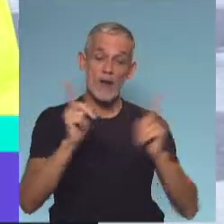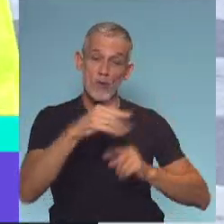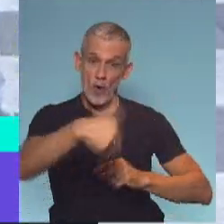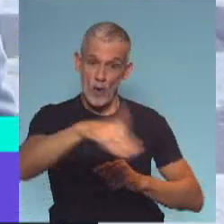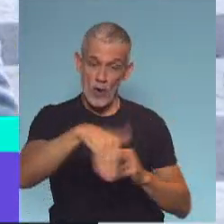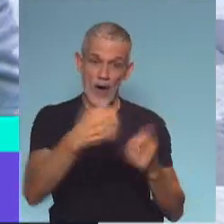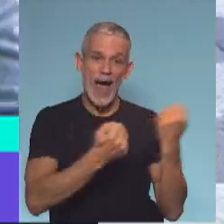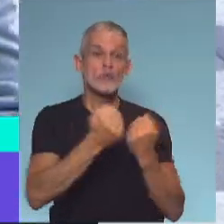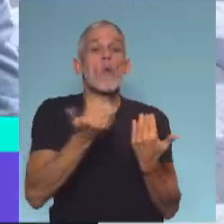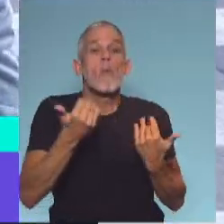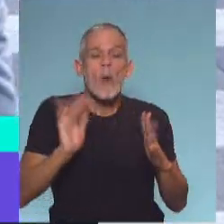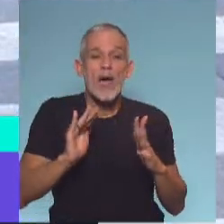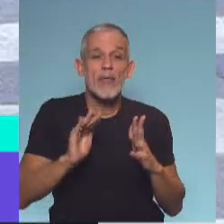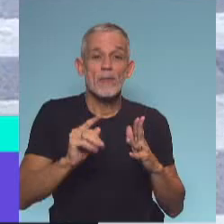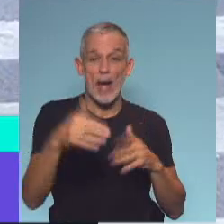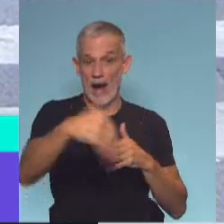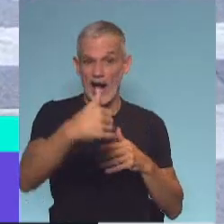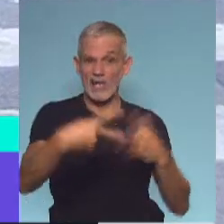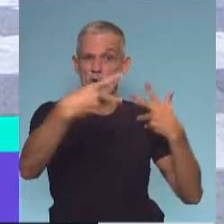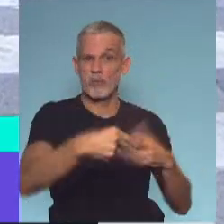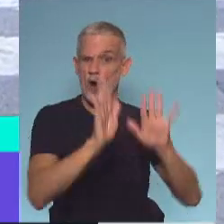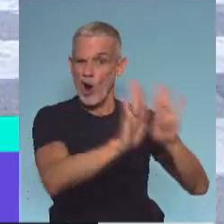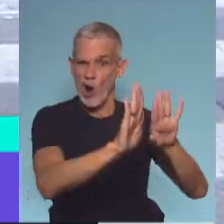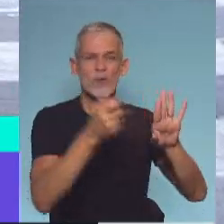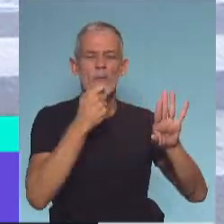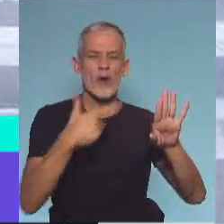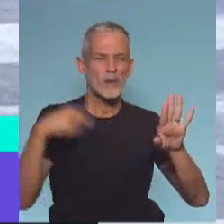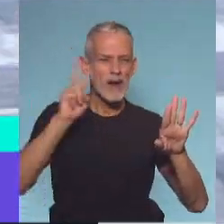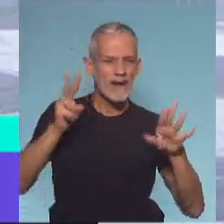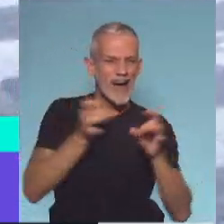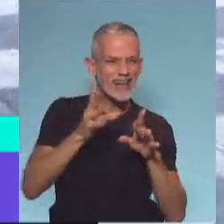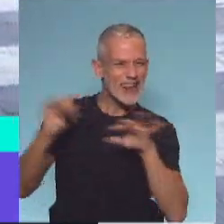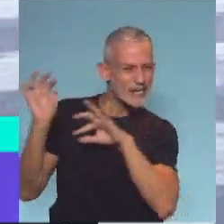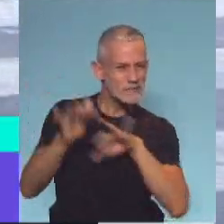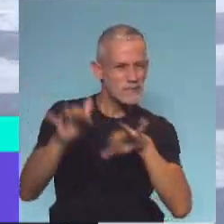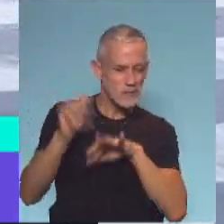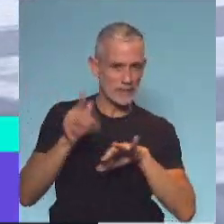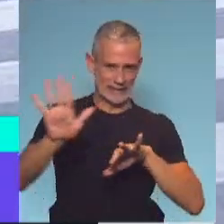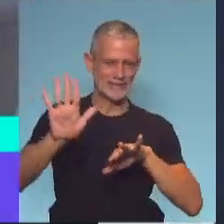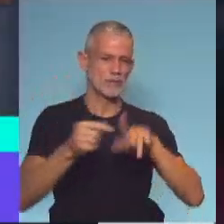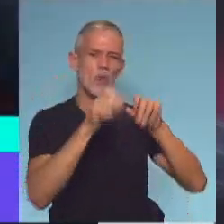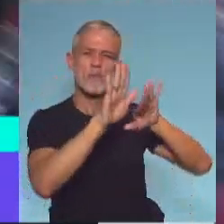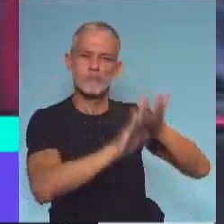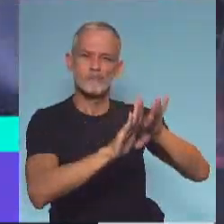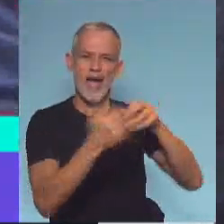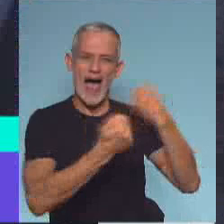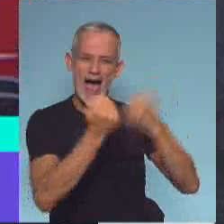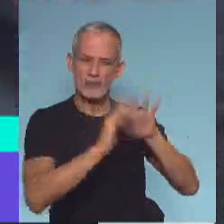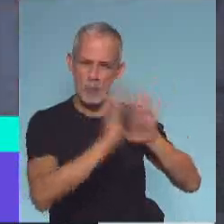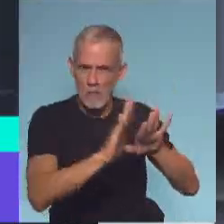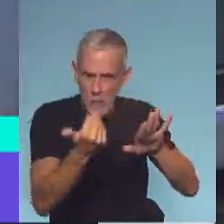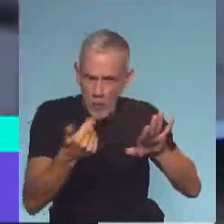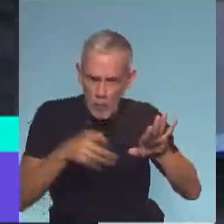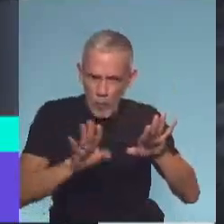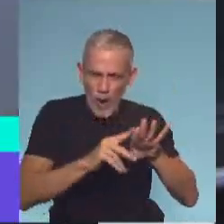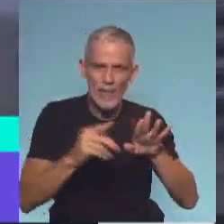la capacidad, por ejemplo, de cortar justamente el tránsito cuando, por ejemplo, sale toda la gente de la estación de tren y todavía tenemos el